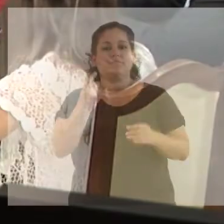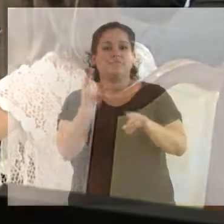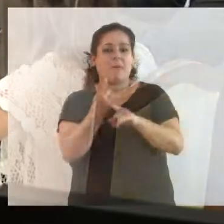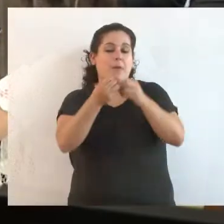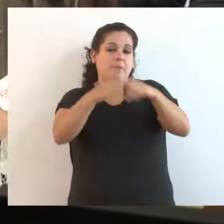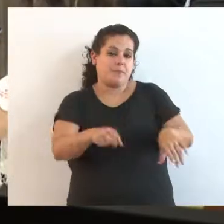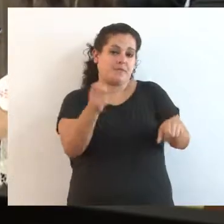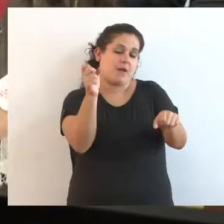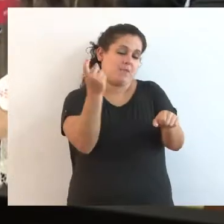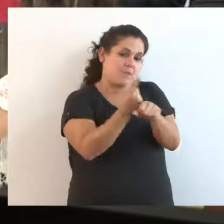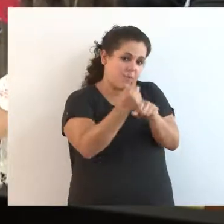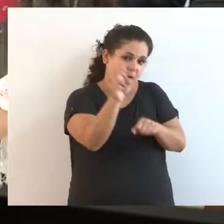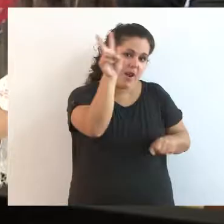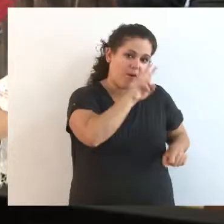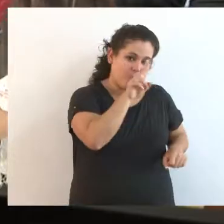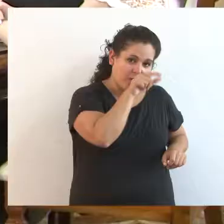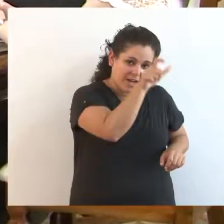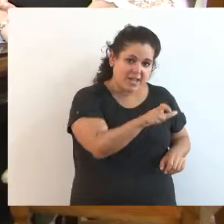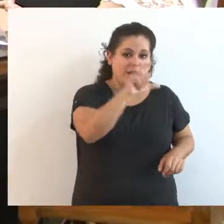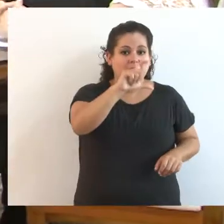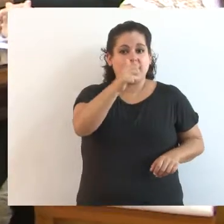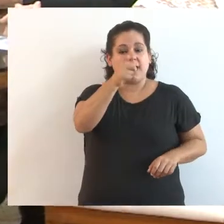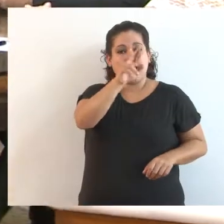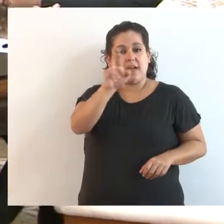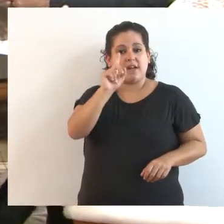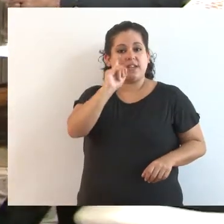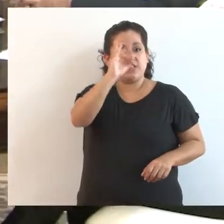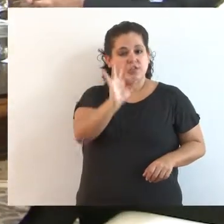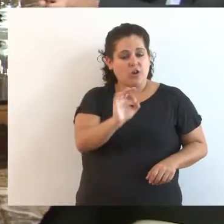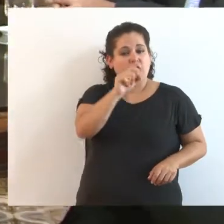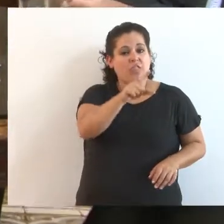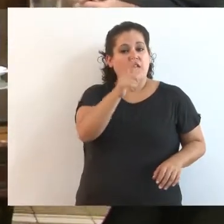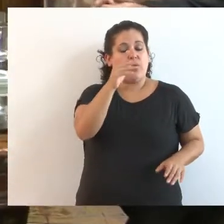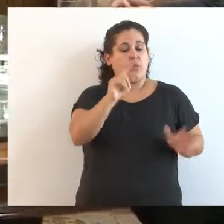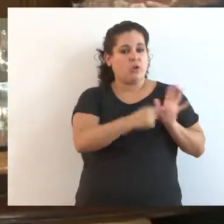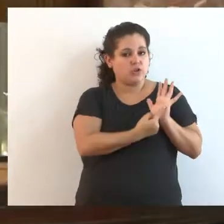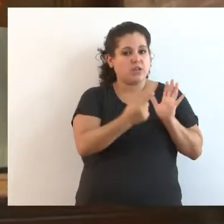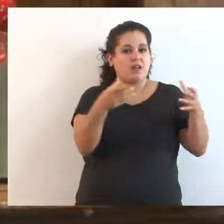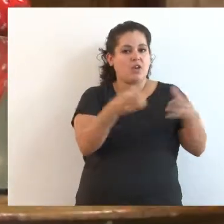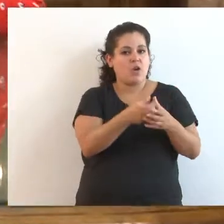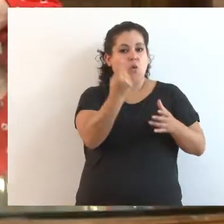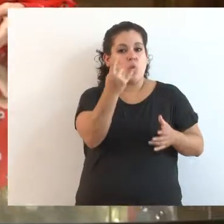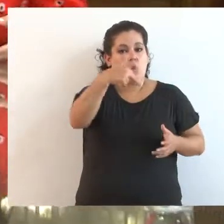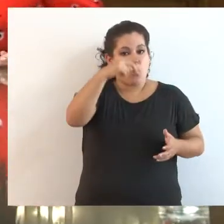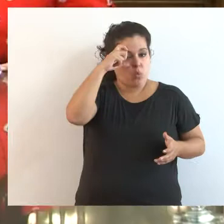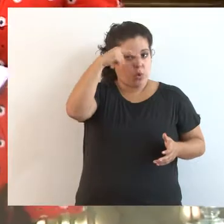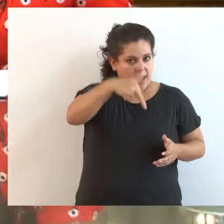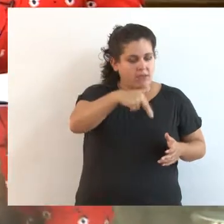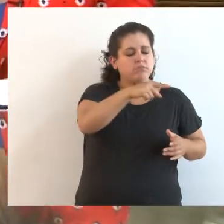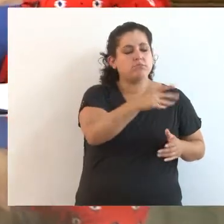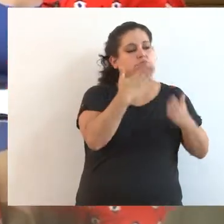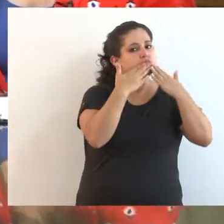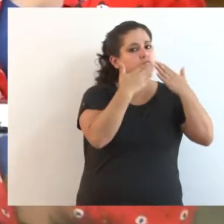Vamos a comenzar con las damas, como hacemos siempre. Ana Carla Carrizo, Ciudad de Buenos Aires, Suma por UNEN, ¿cómo